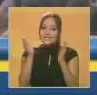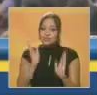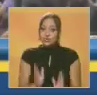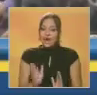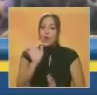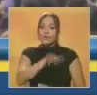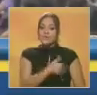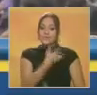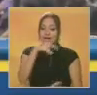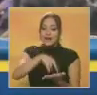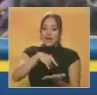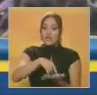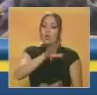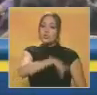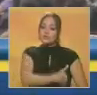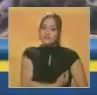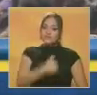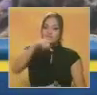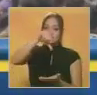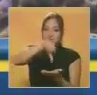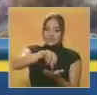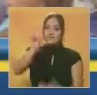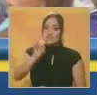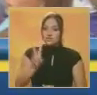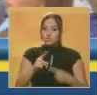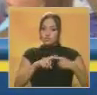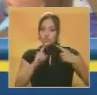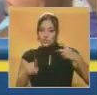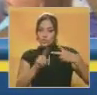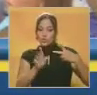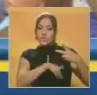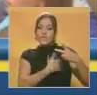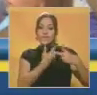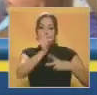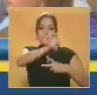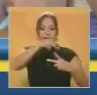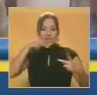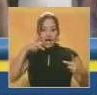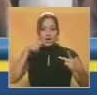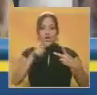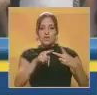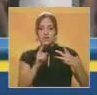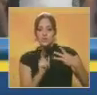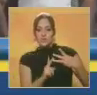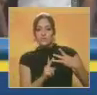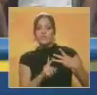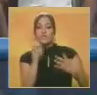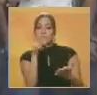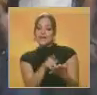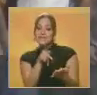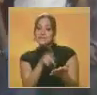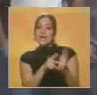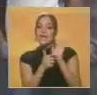Universidad de carabobo la universidad central de Venezuela Universidad Pedagógica experimental libertador participaron en el